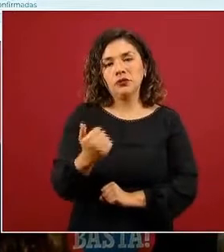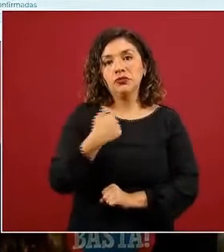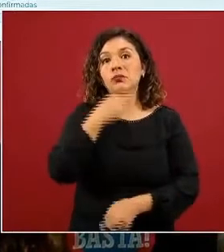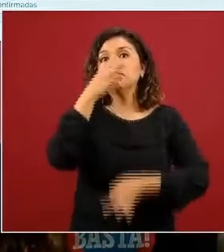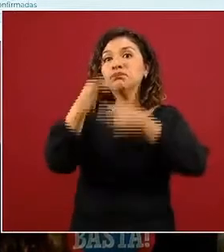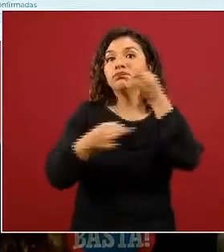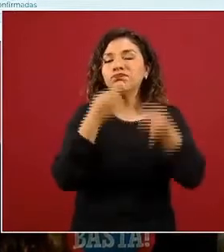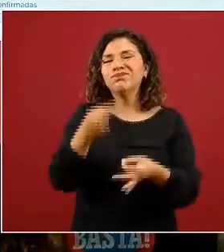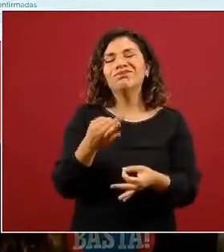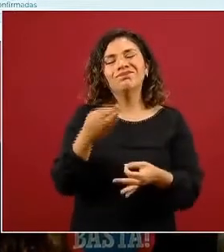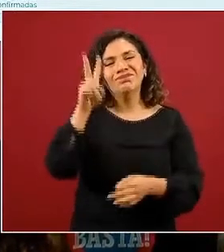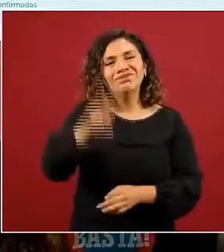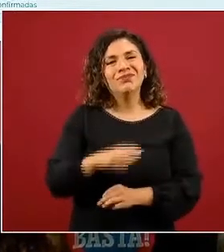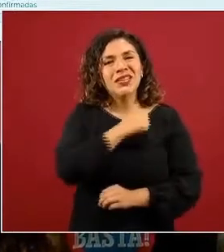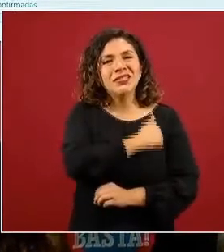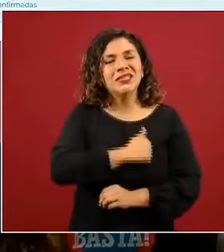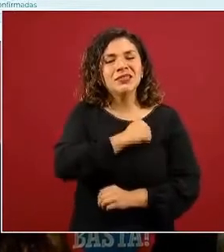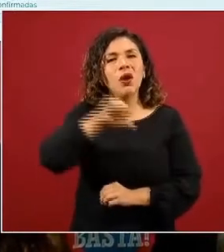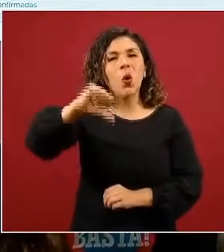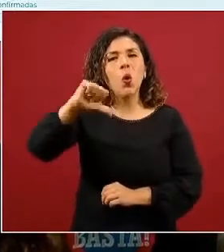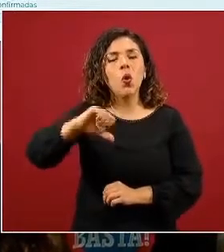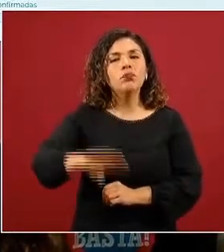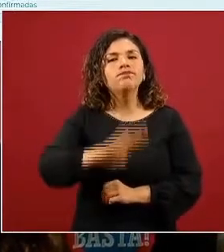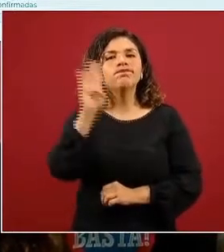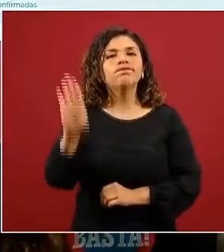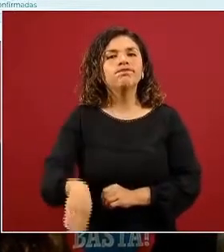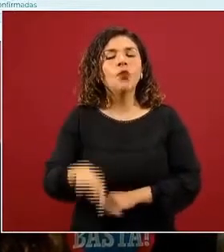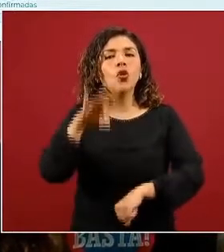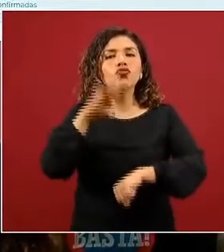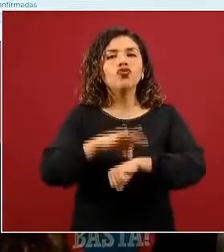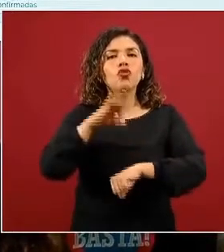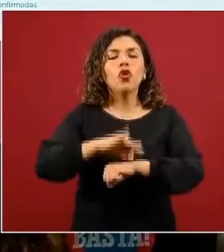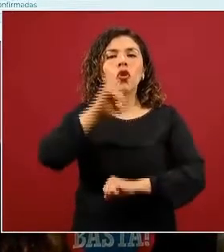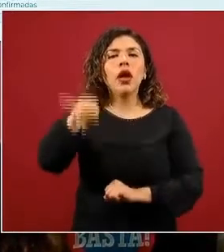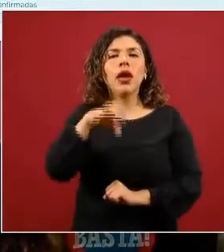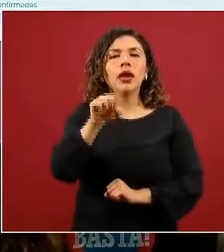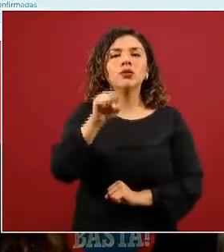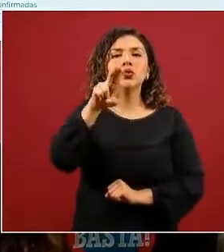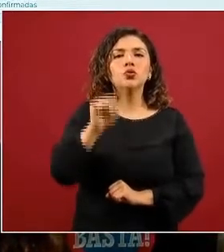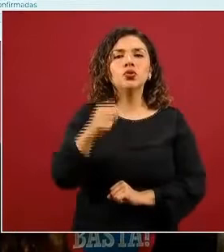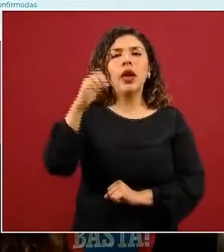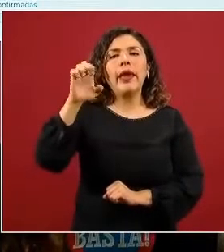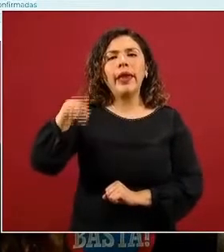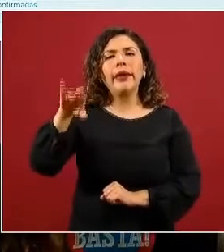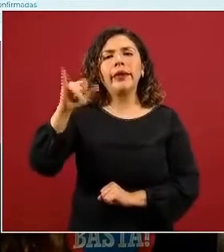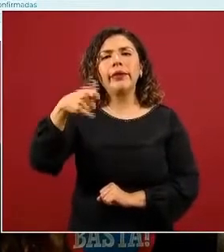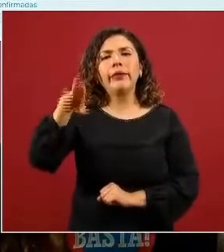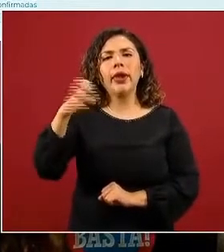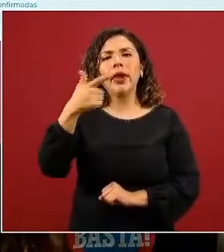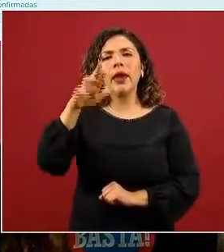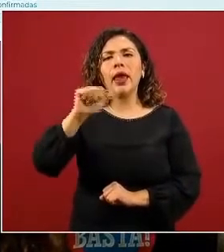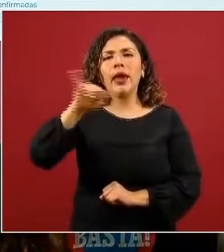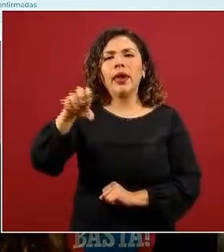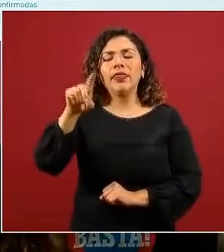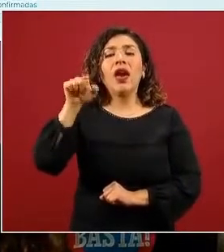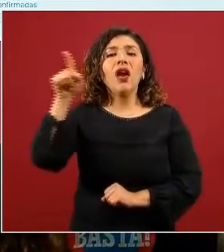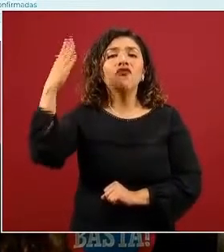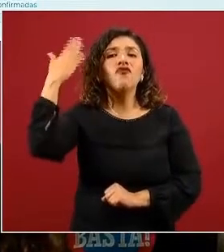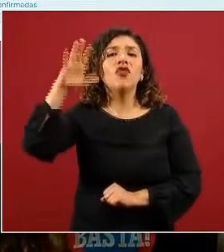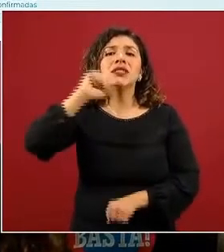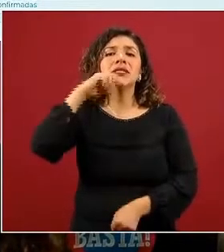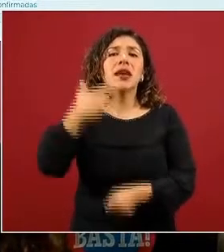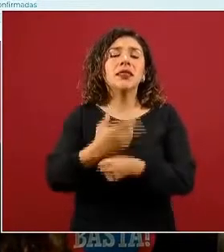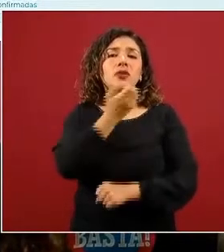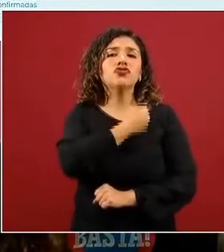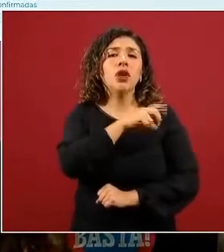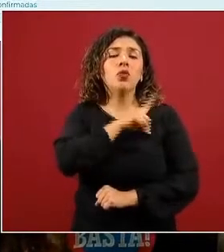una noticia muy triste. Hoy falleció el doctor Jesús Enrique Grajeda Herrera, quien fuera el